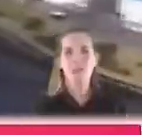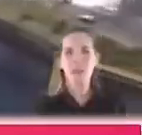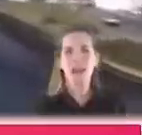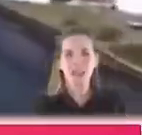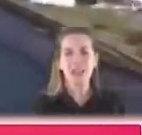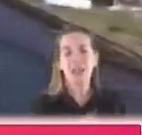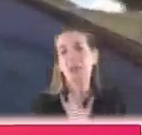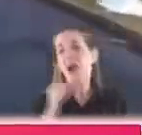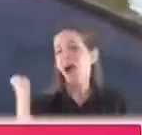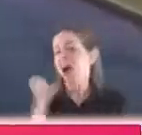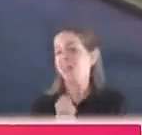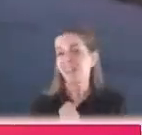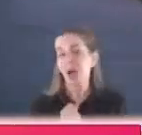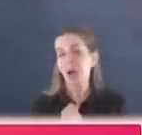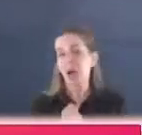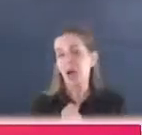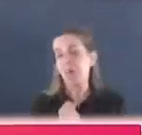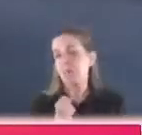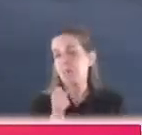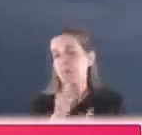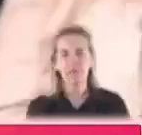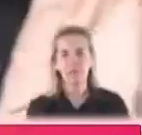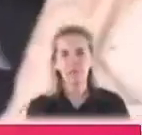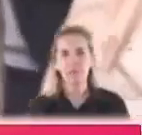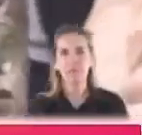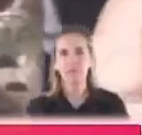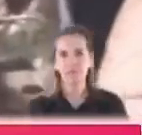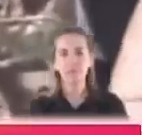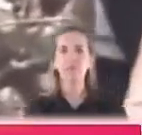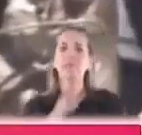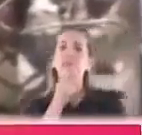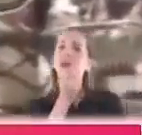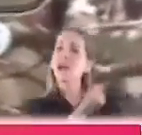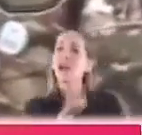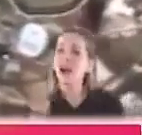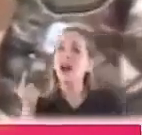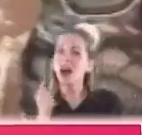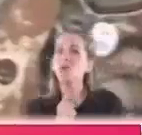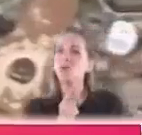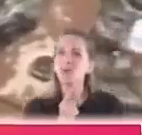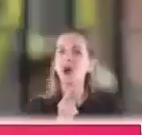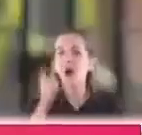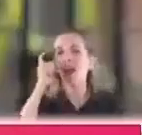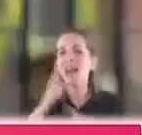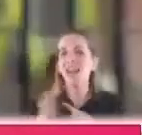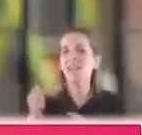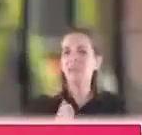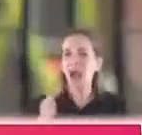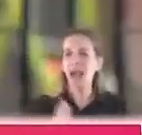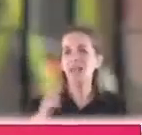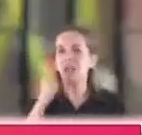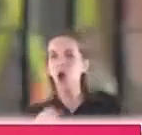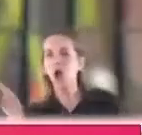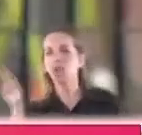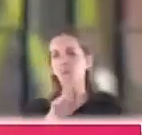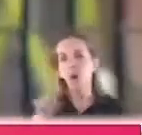demasiado decirles diplomáticos a la gente que hizo esa irresponsabilidad, al menos del lado argentino, que fue un tratado firmado hace muy poco